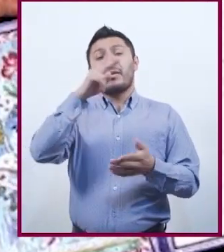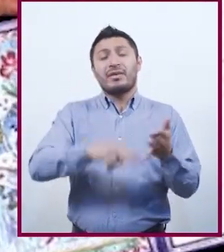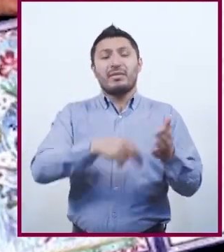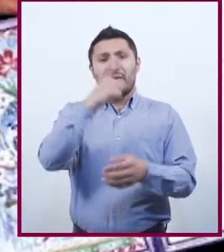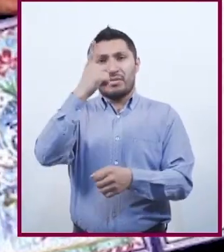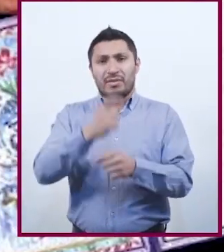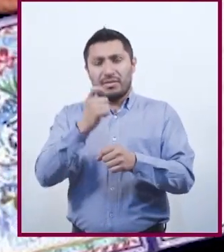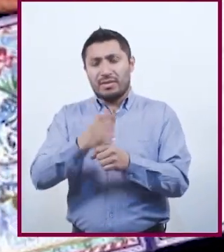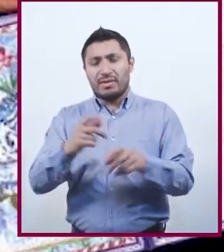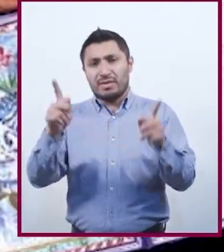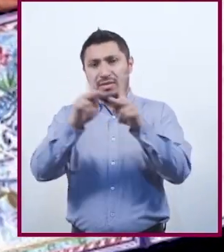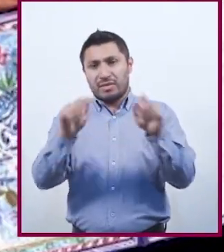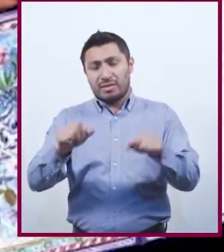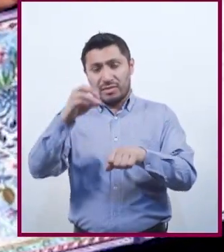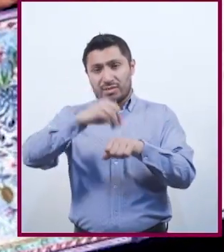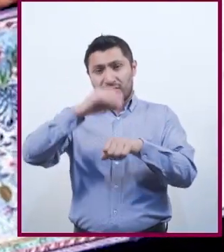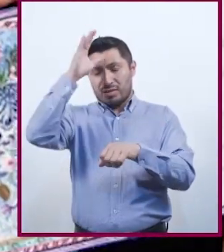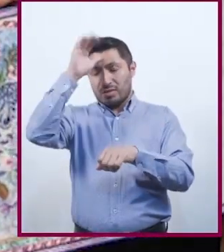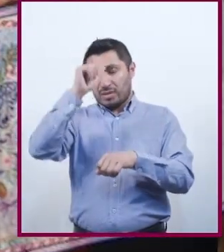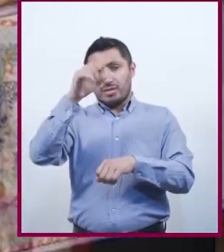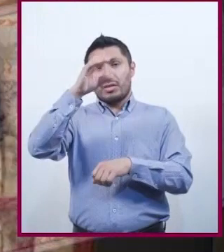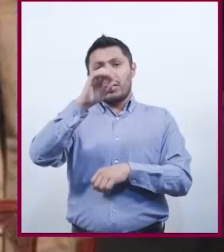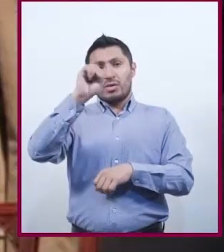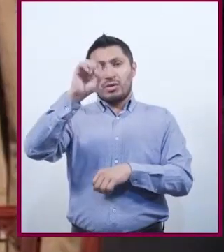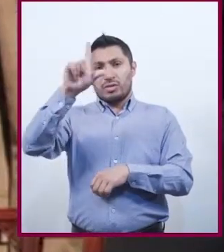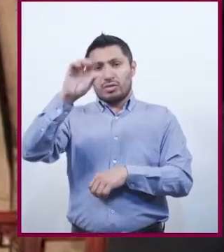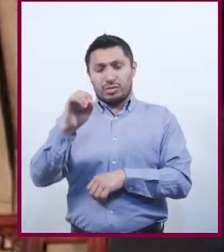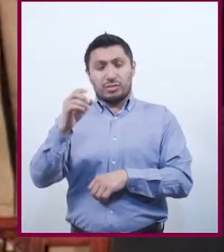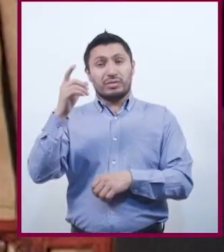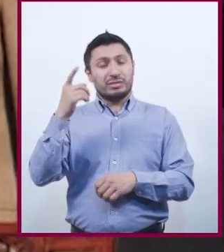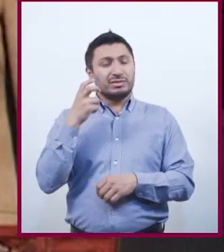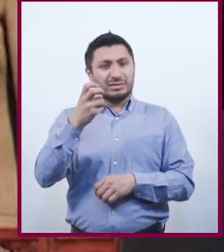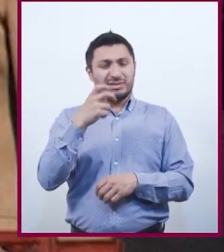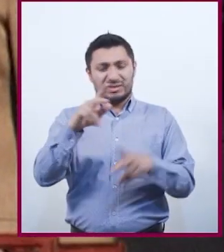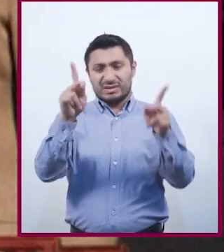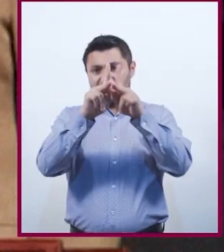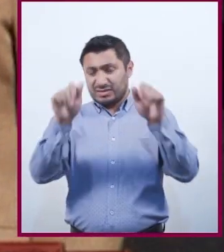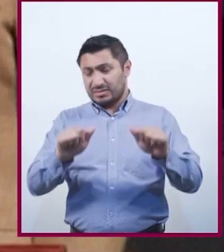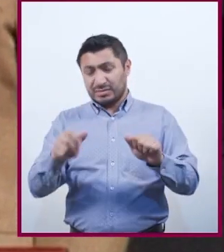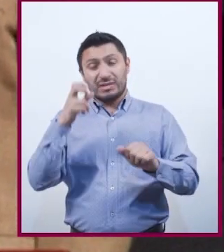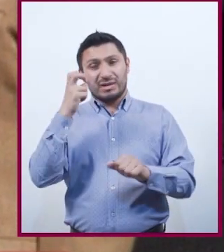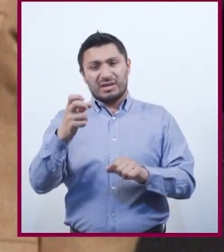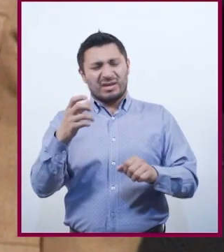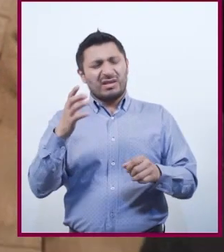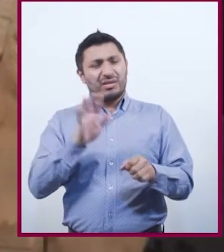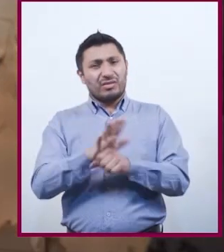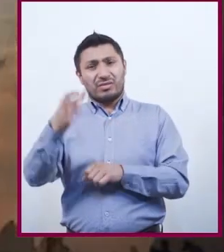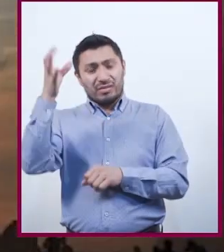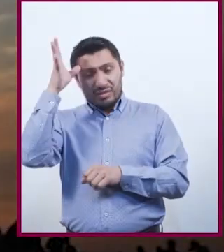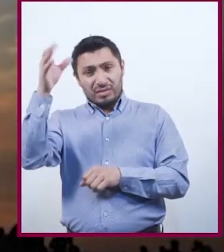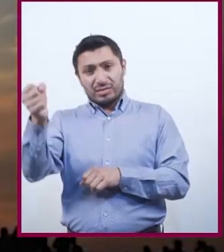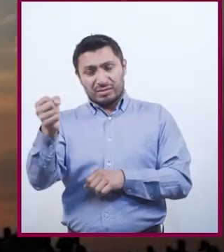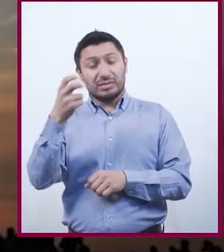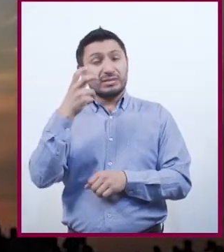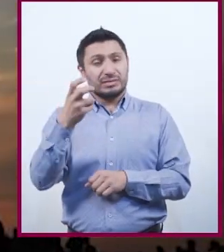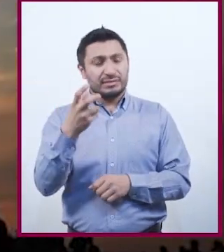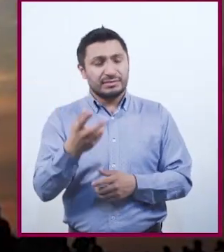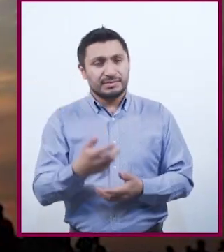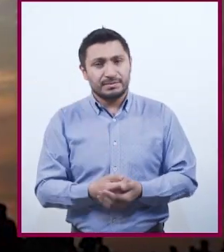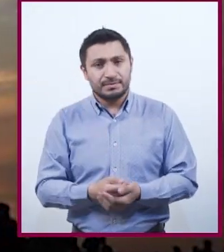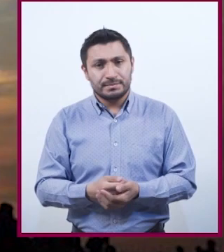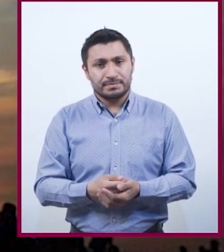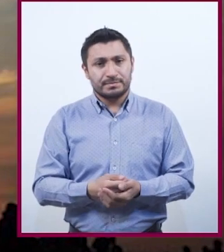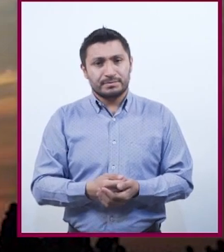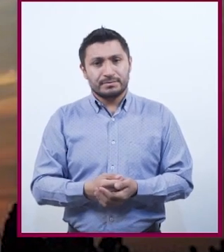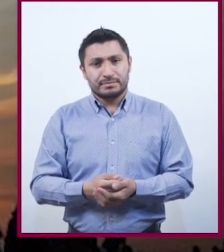primera etapa de los acuerdos de Oslo. El concepto central de las negociaciones de paz palestino-israelíes y de esos acuerdos de Oslo